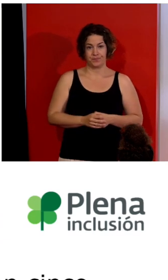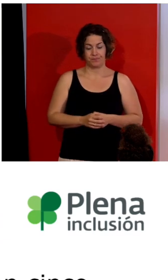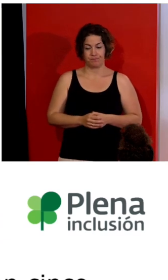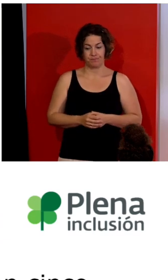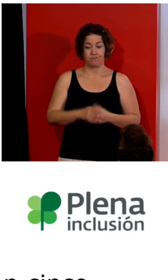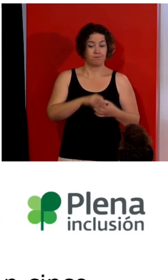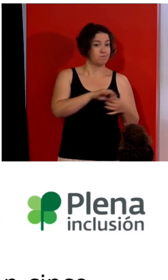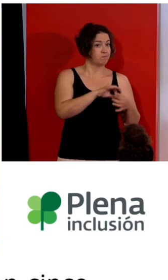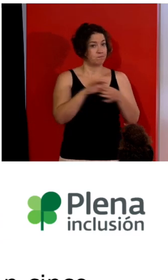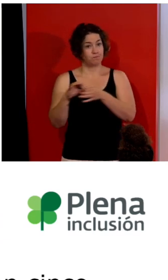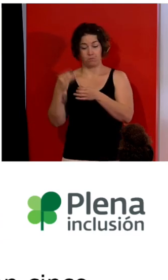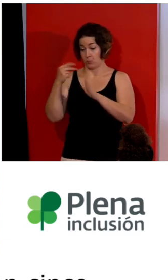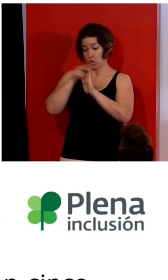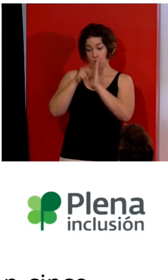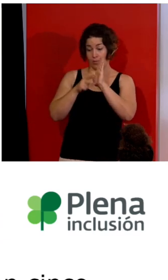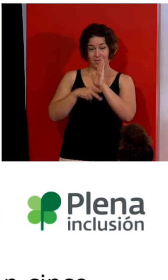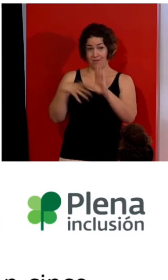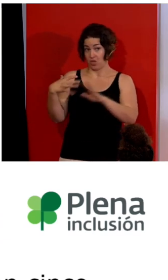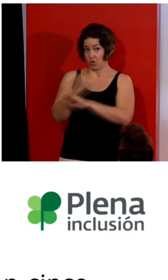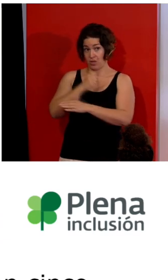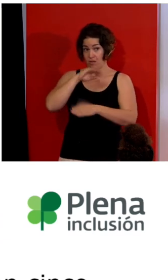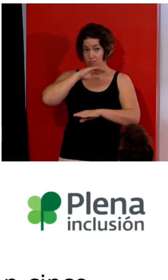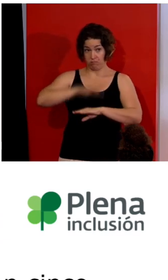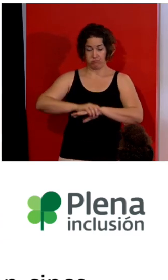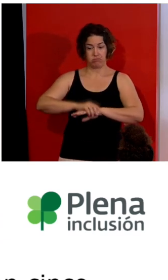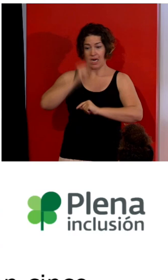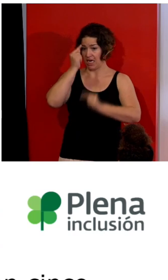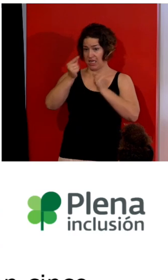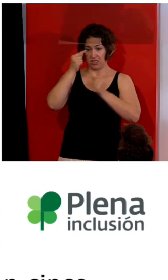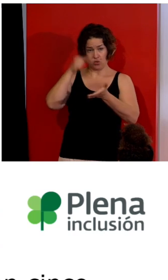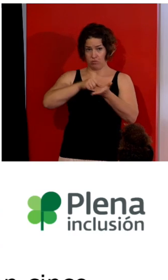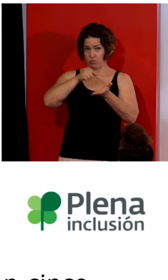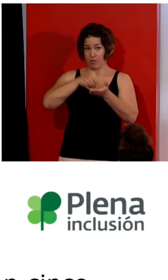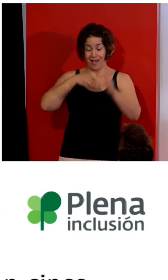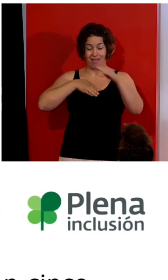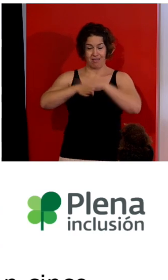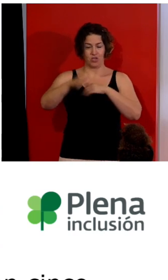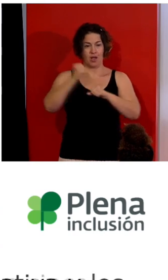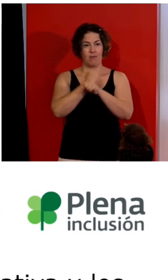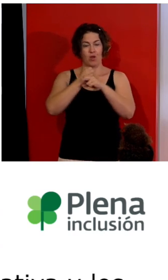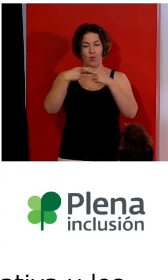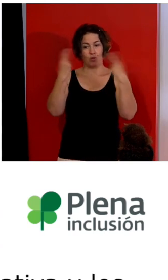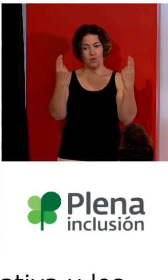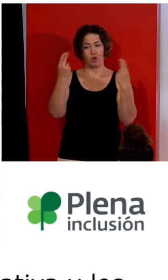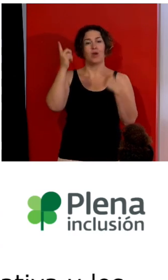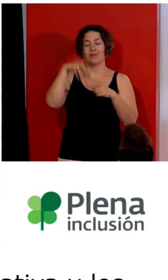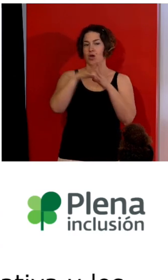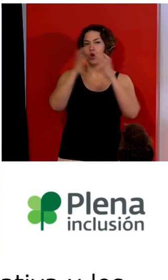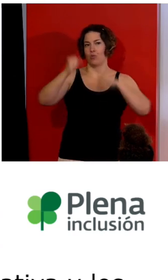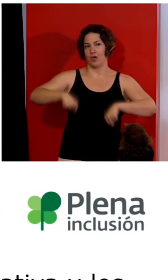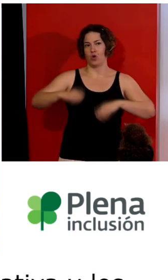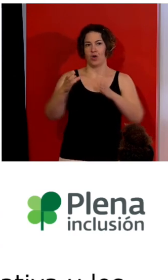podía ser de otra manera, a toda la normativa y los requisitos exigibles para el acceso al empleo público y también por nuestro convenio